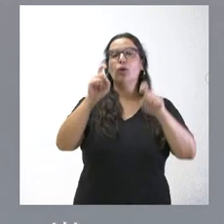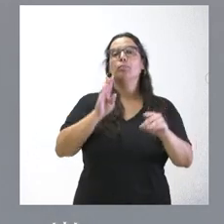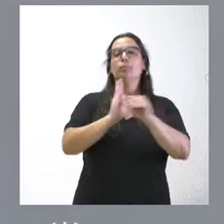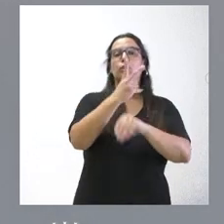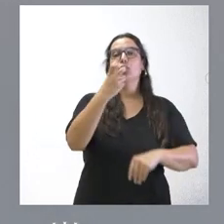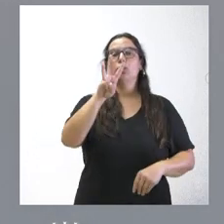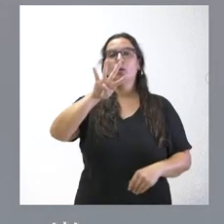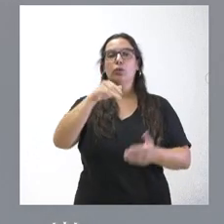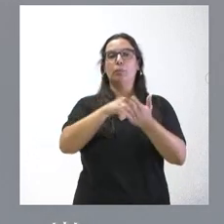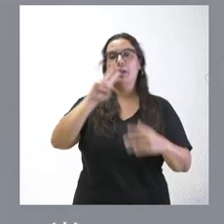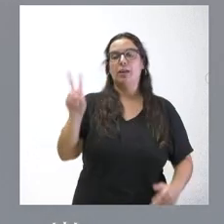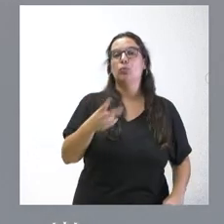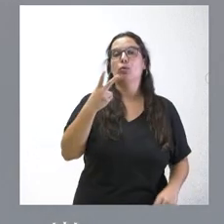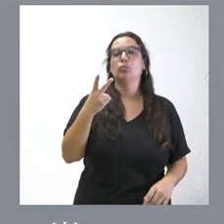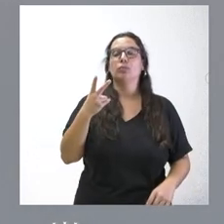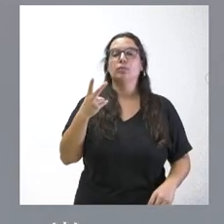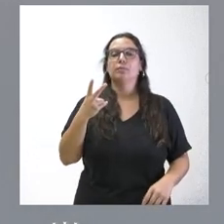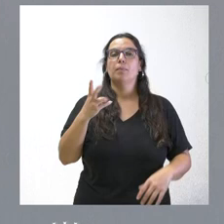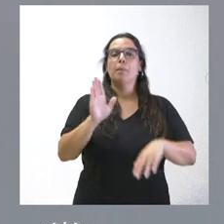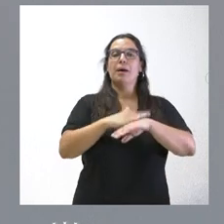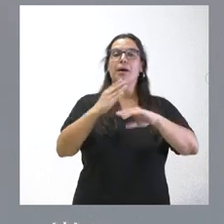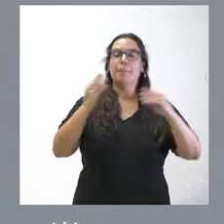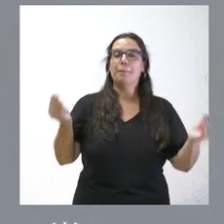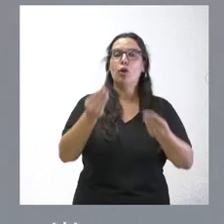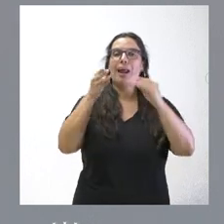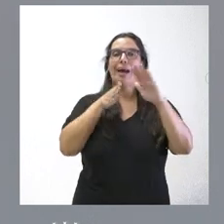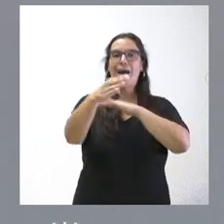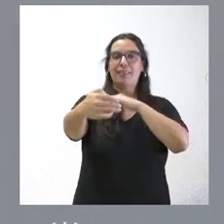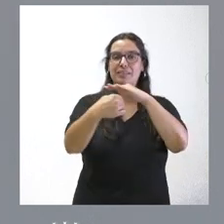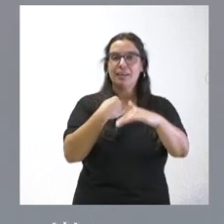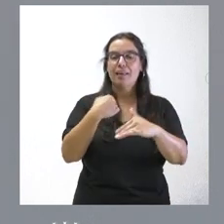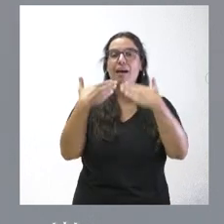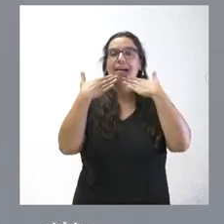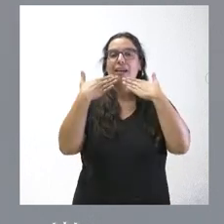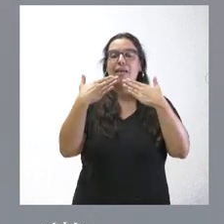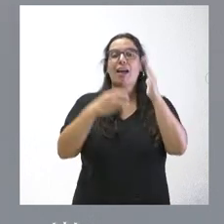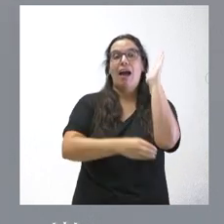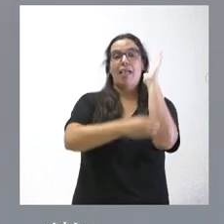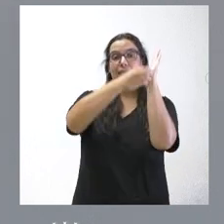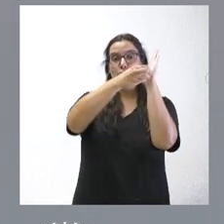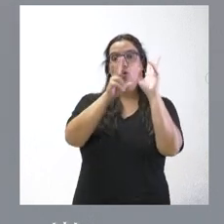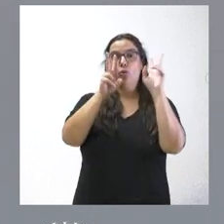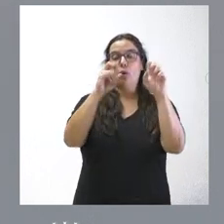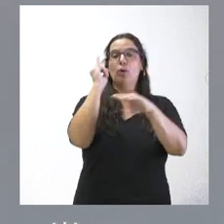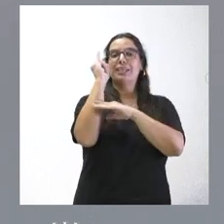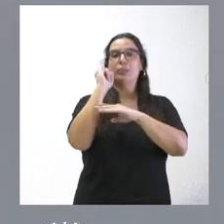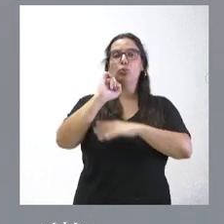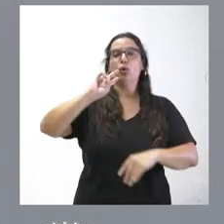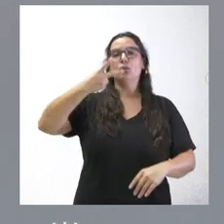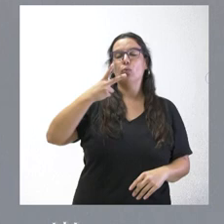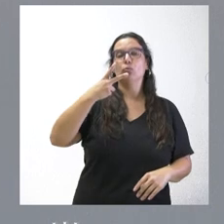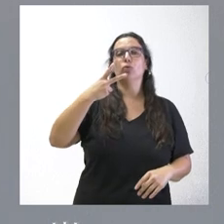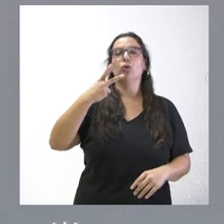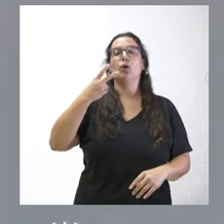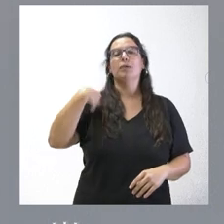234.000 euros para la mejora de la accesibilidad mediante un nuevo ascensor en el instituto de educación secundaria Jorge Guillén